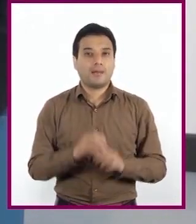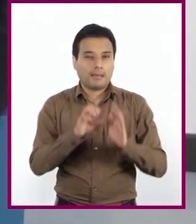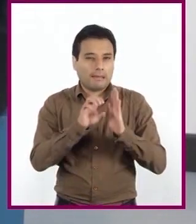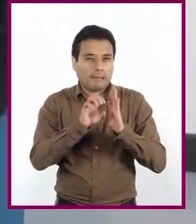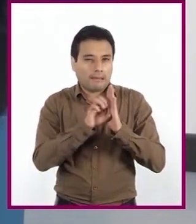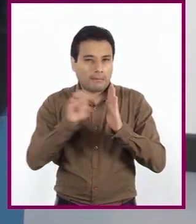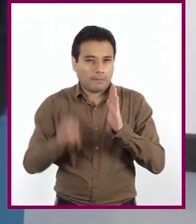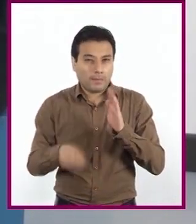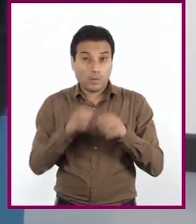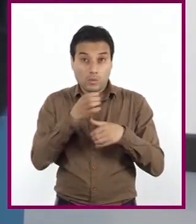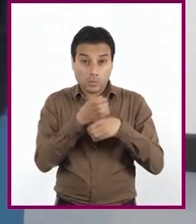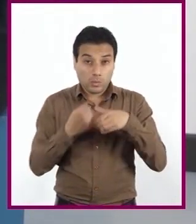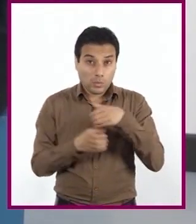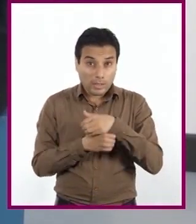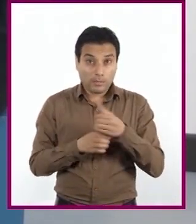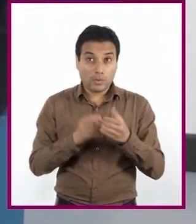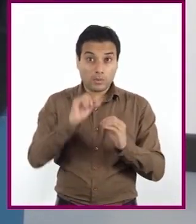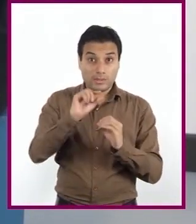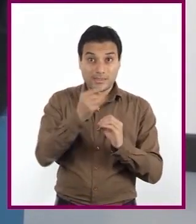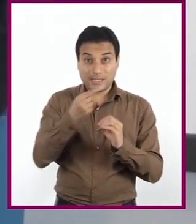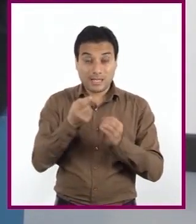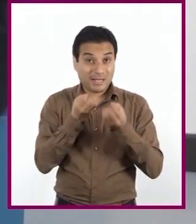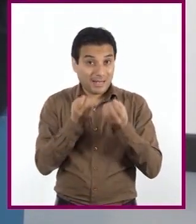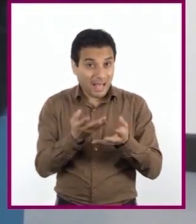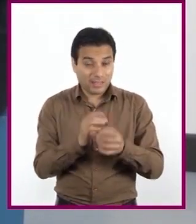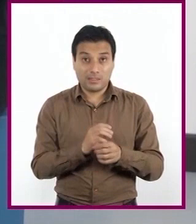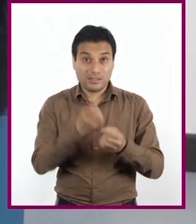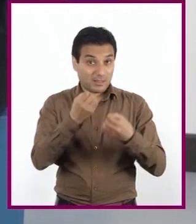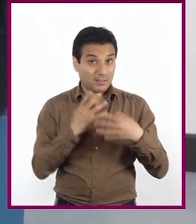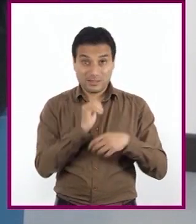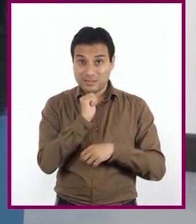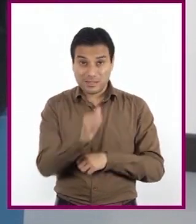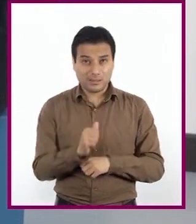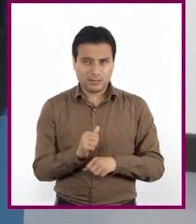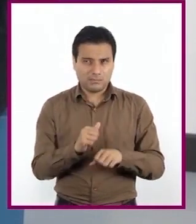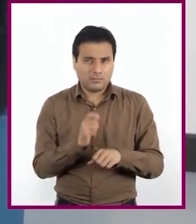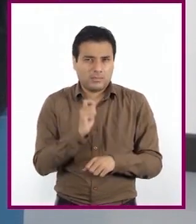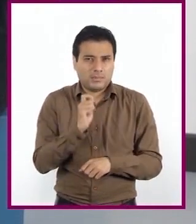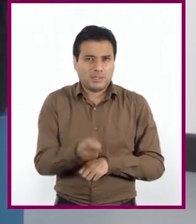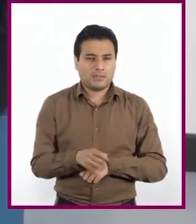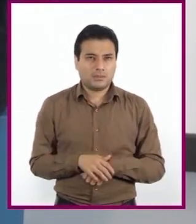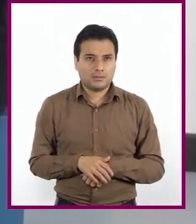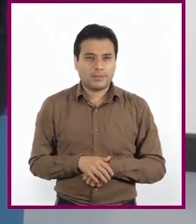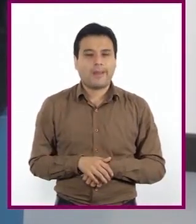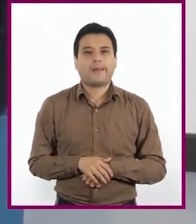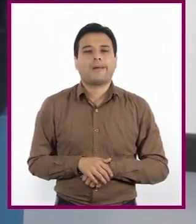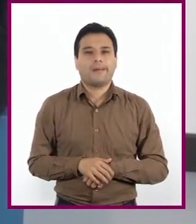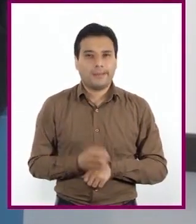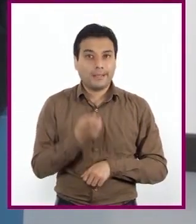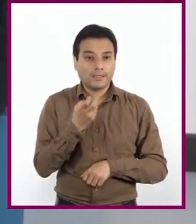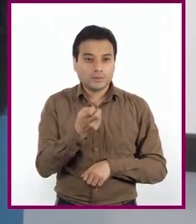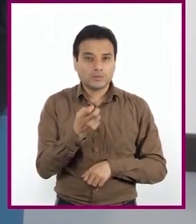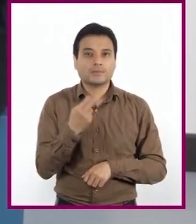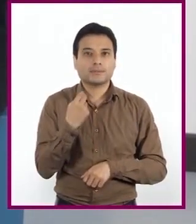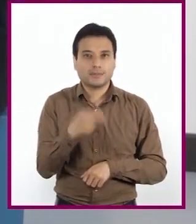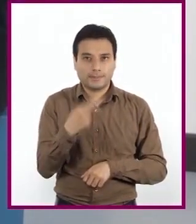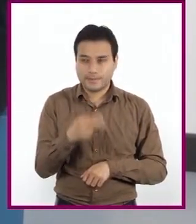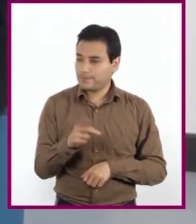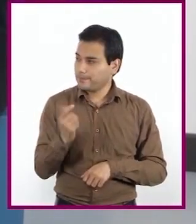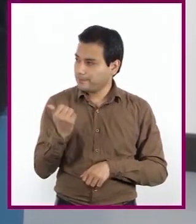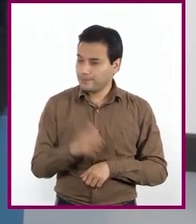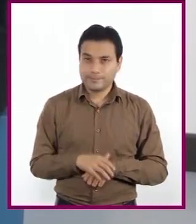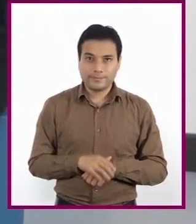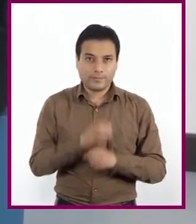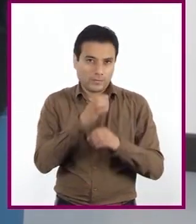gana ni cede electrones, maestra? Si un cuerpo no gana ni cede electrones, se dice que es un cuerpo